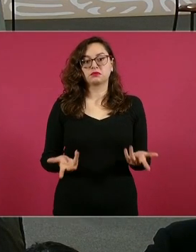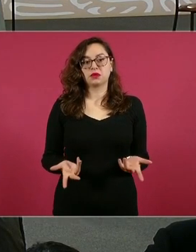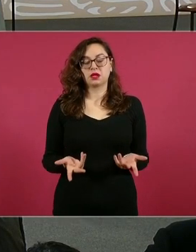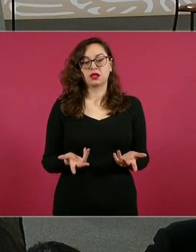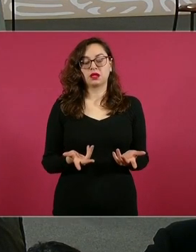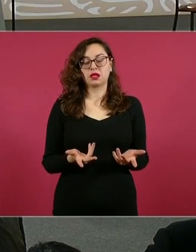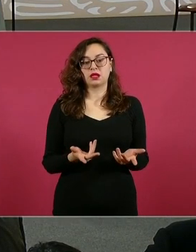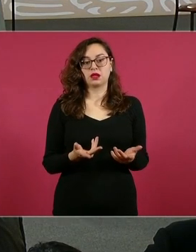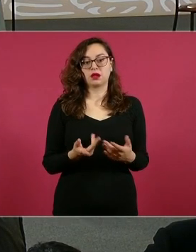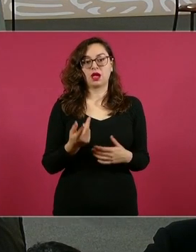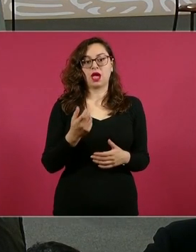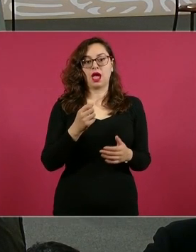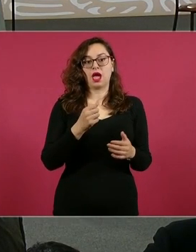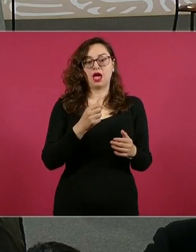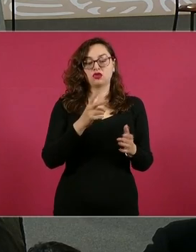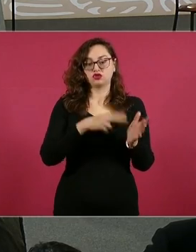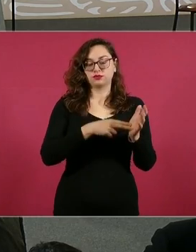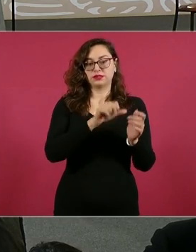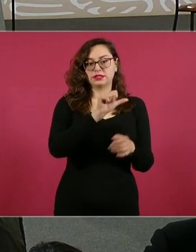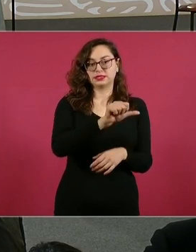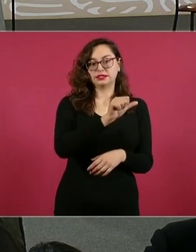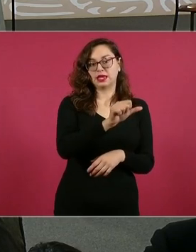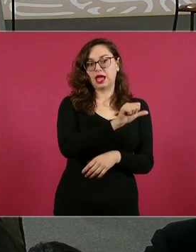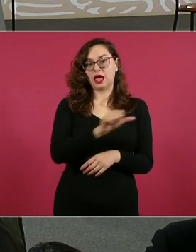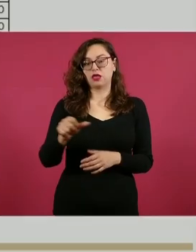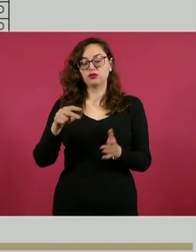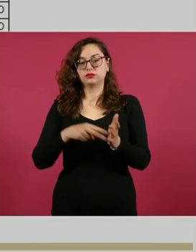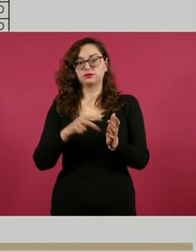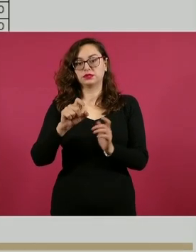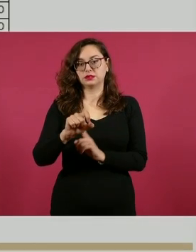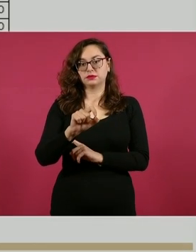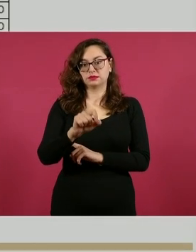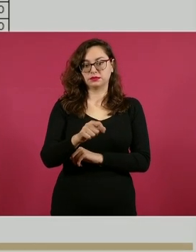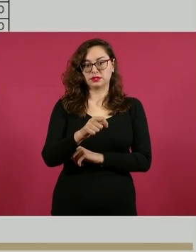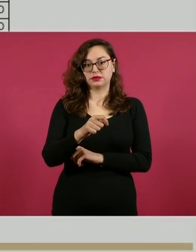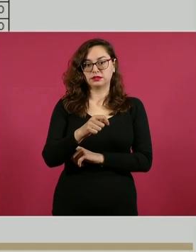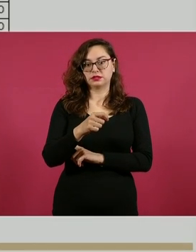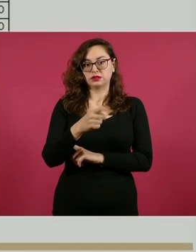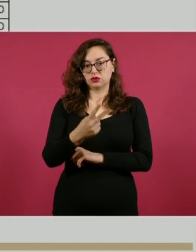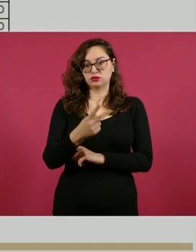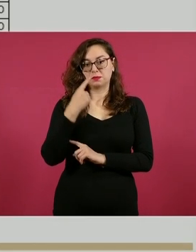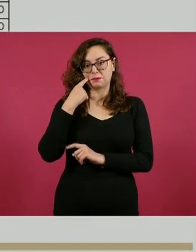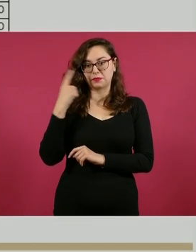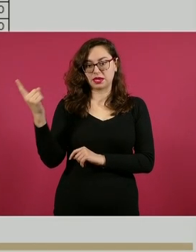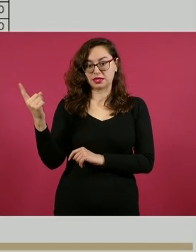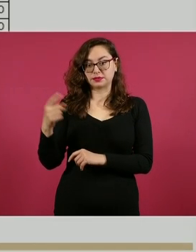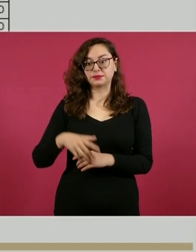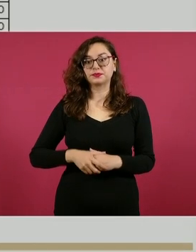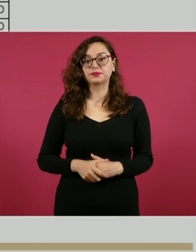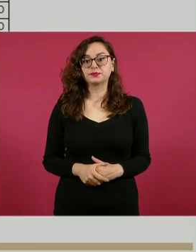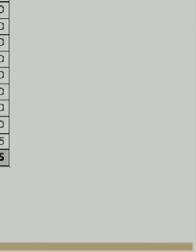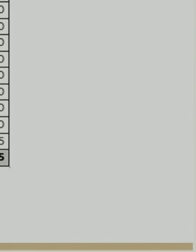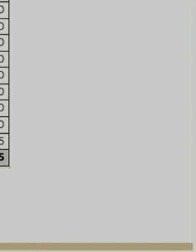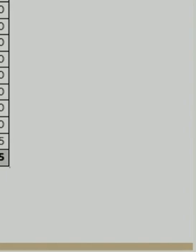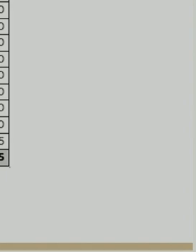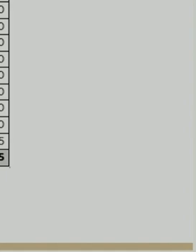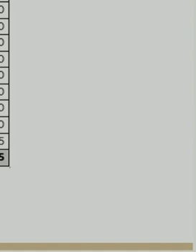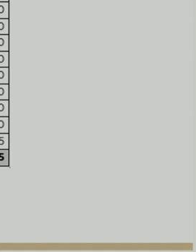16 el año 16 y el año 22 7 donativos por